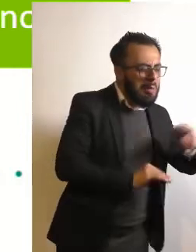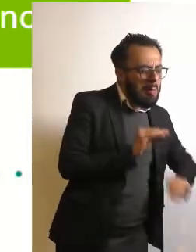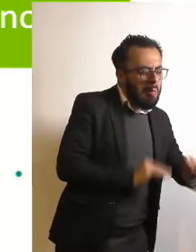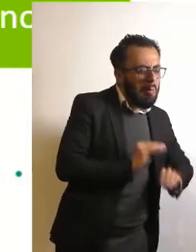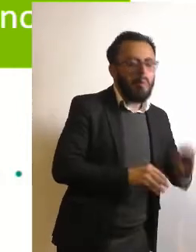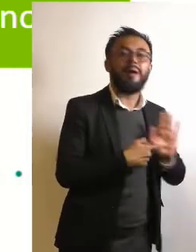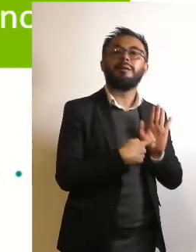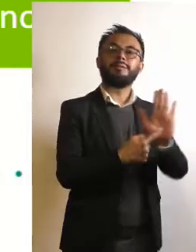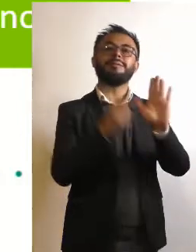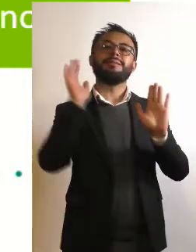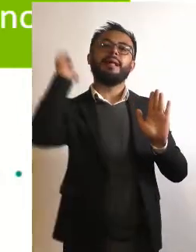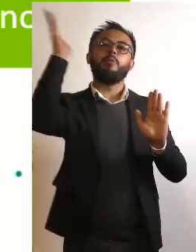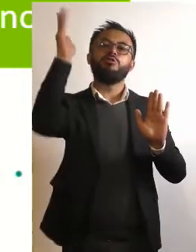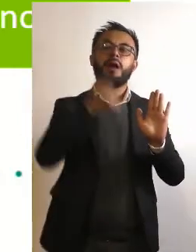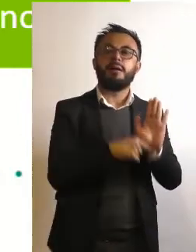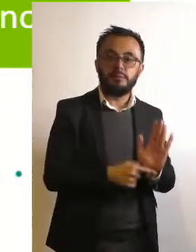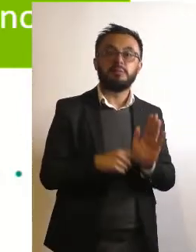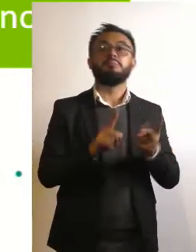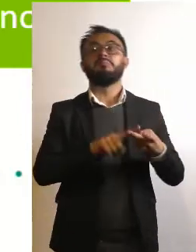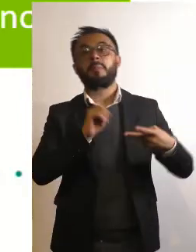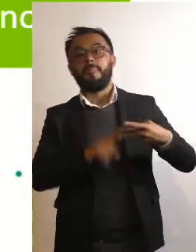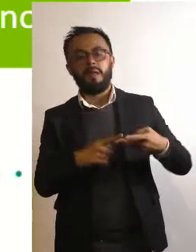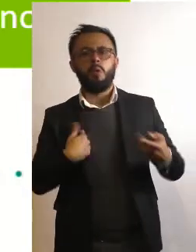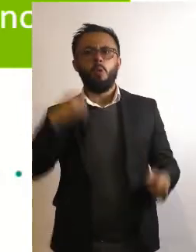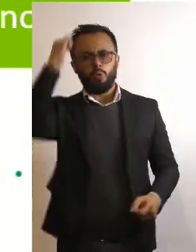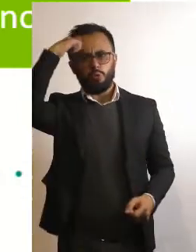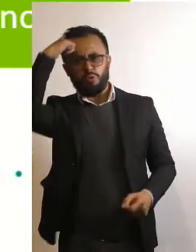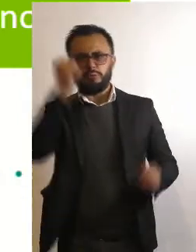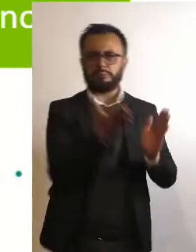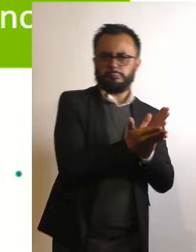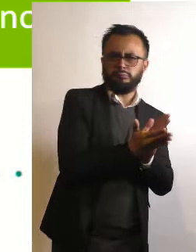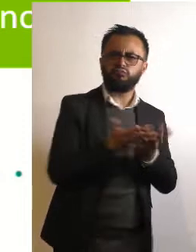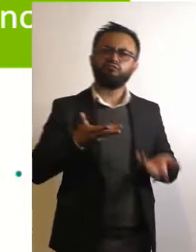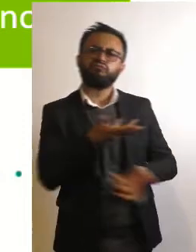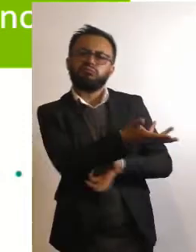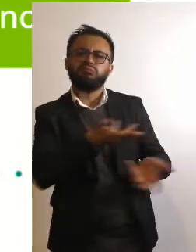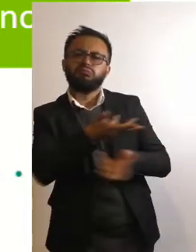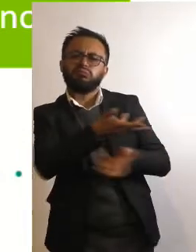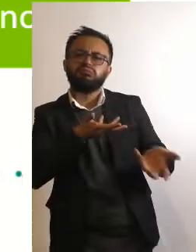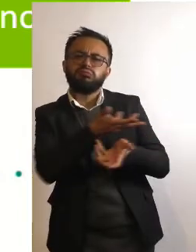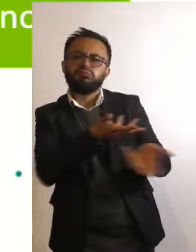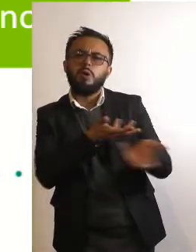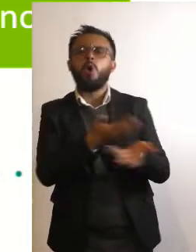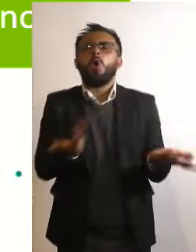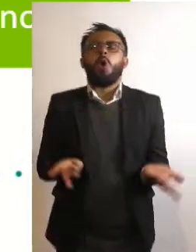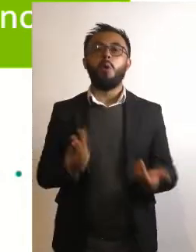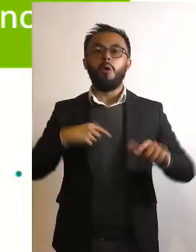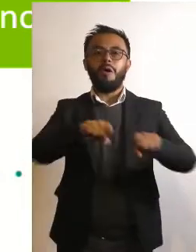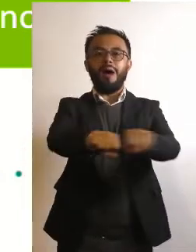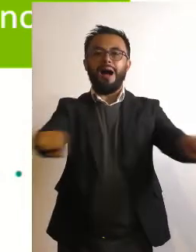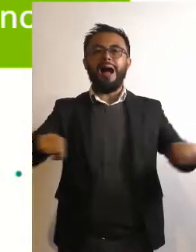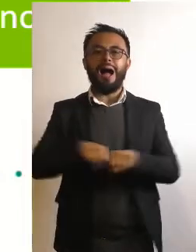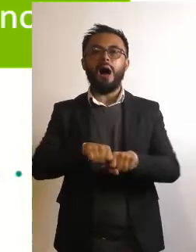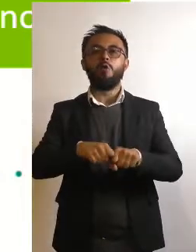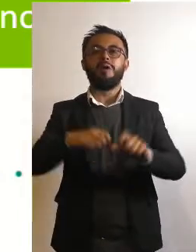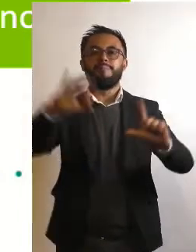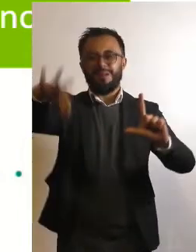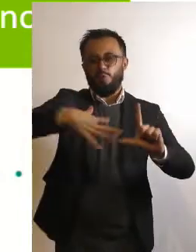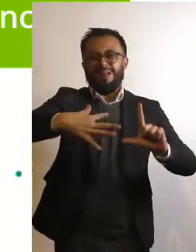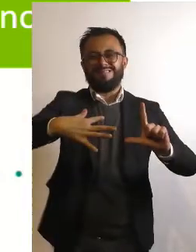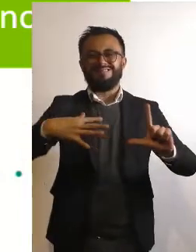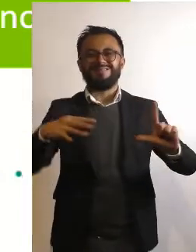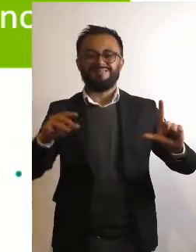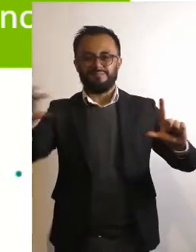donde trabajaban en conjunto docentes y estudiantes con unas aulas virtuales totalmente actualizadas